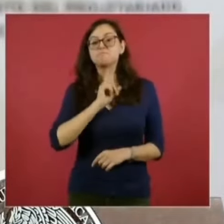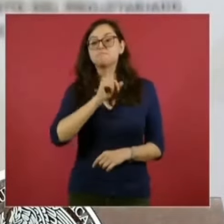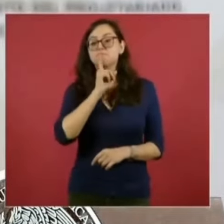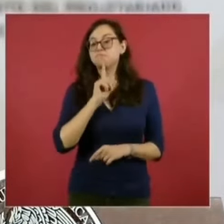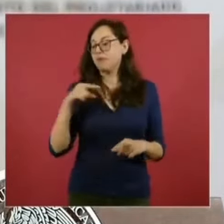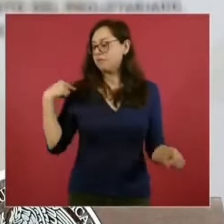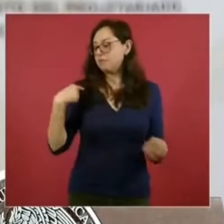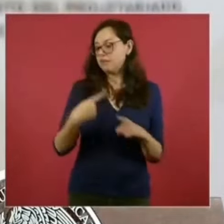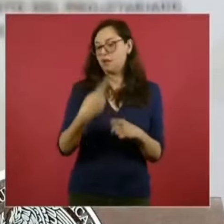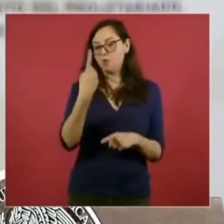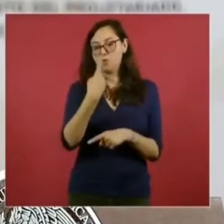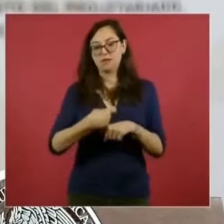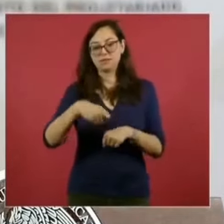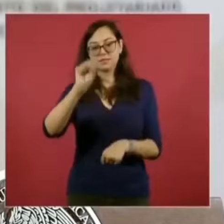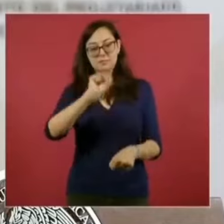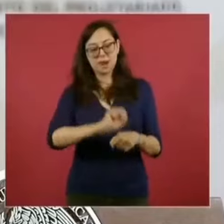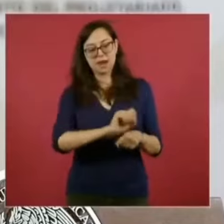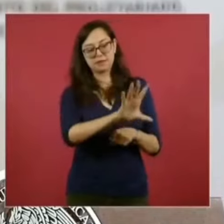de la semana.